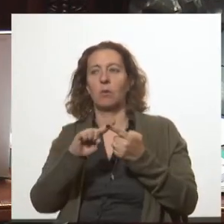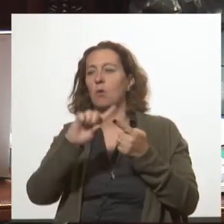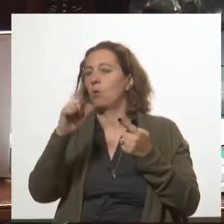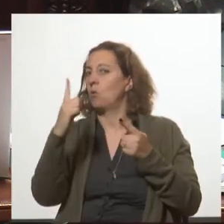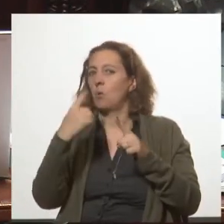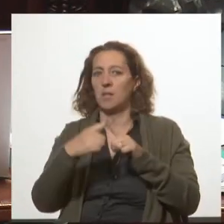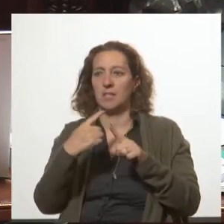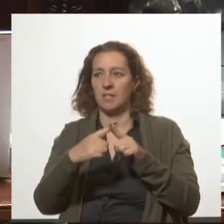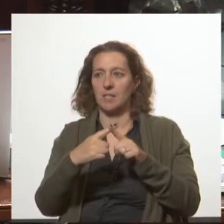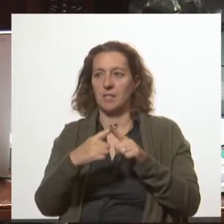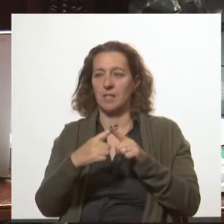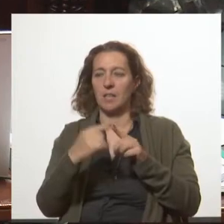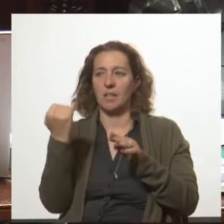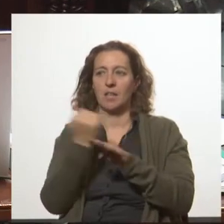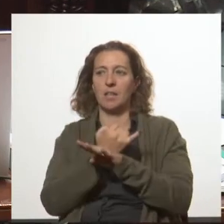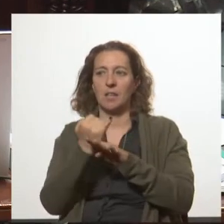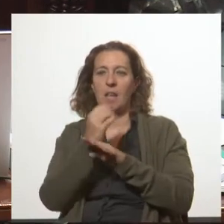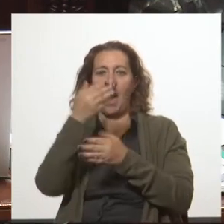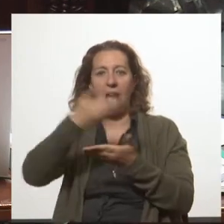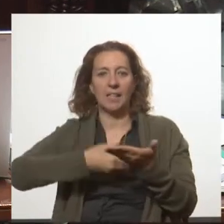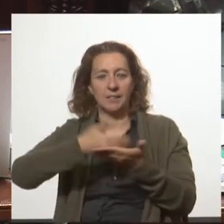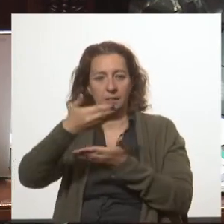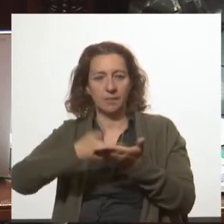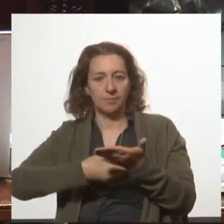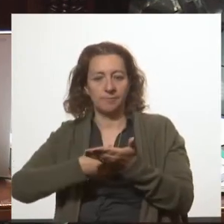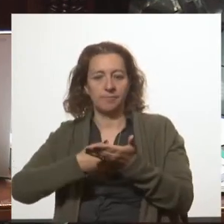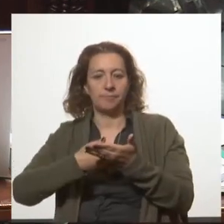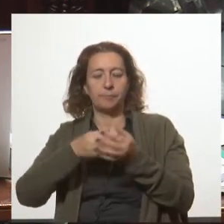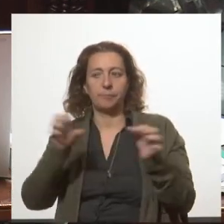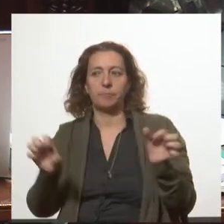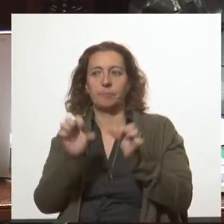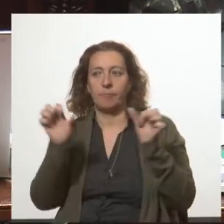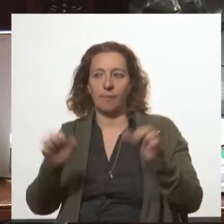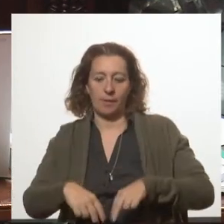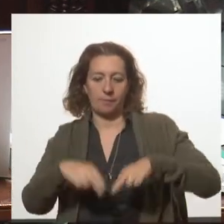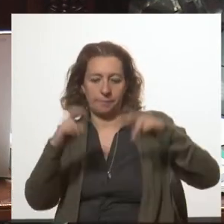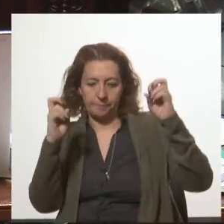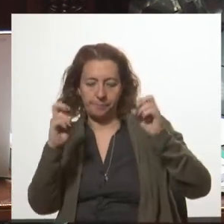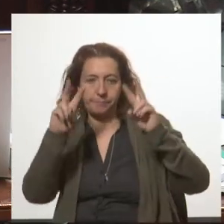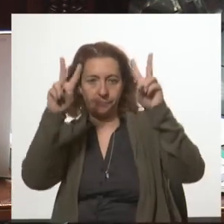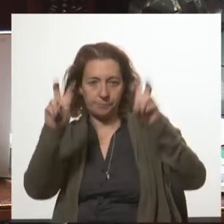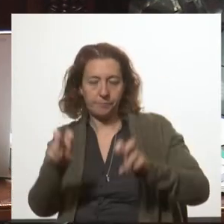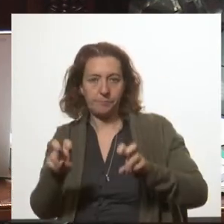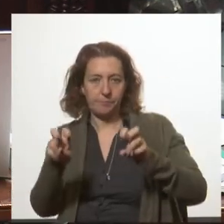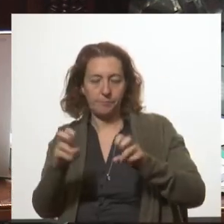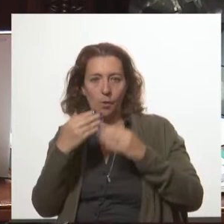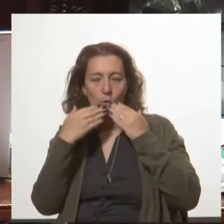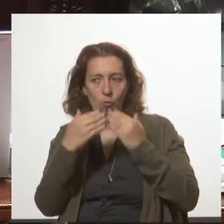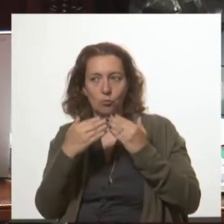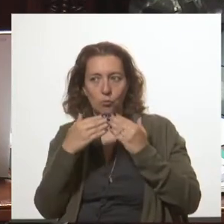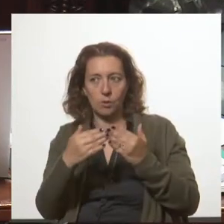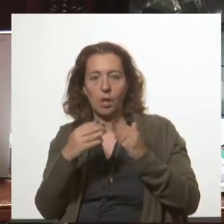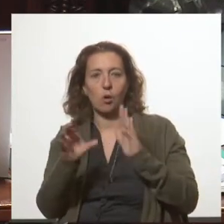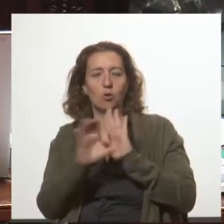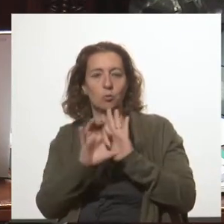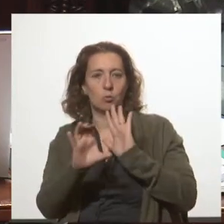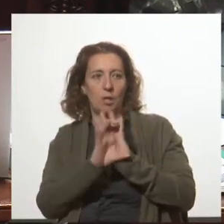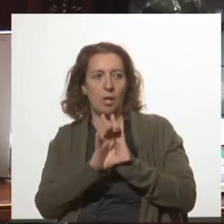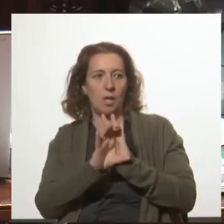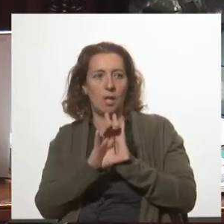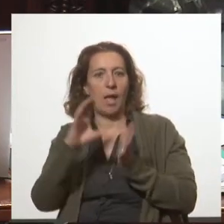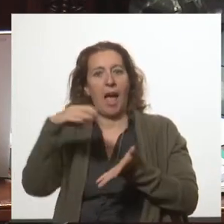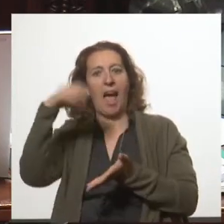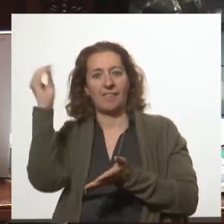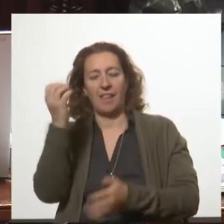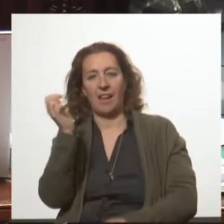existen en el instituto actas en las que se haya analizado el tema de la consulta de constitucionalidad delante de la